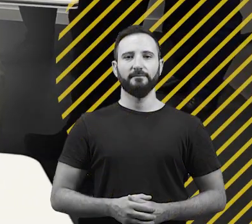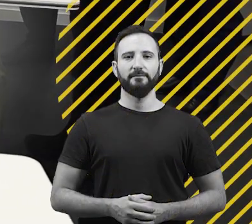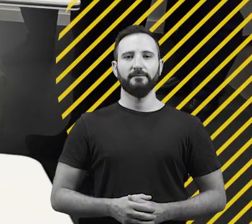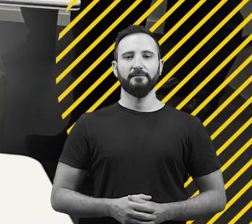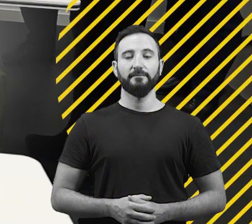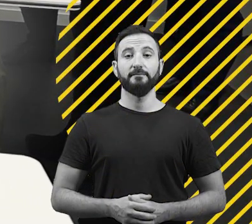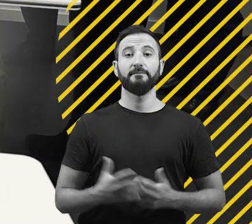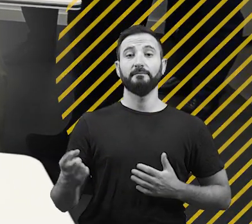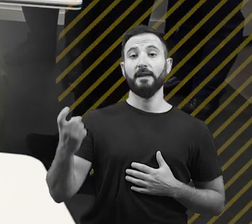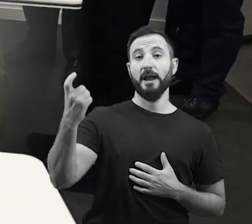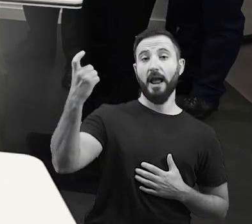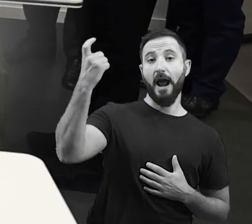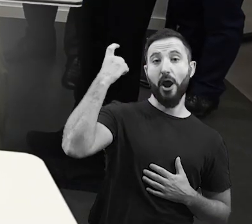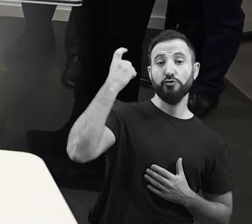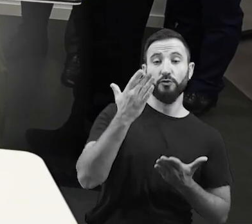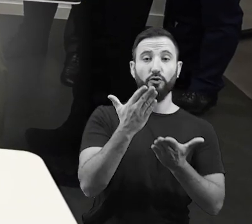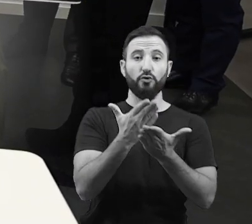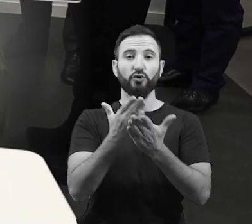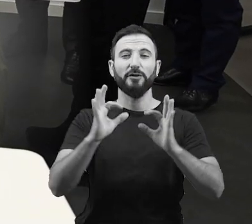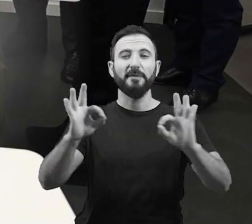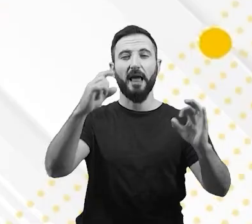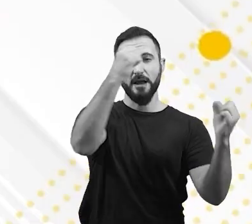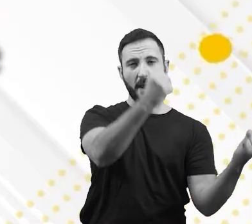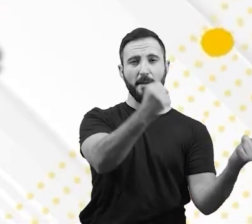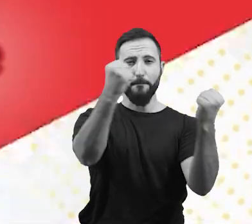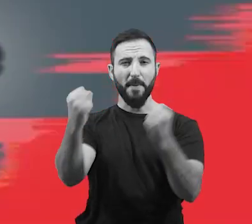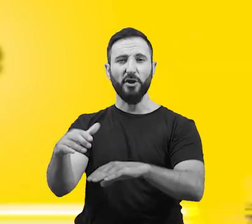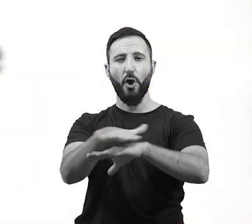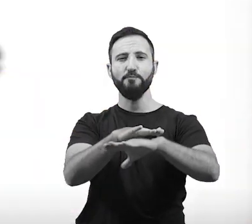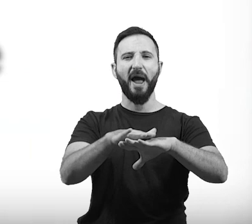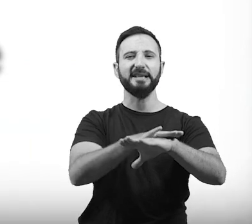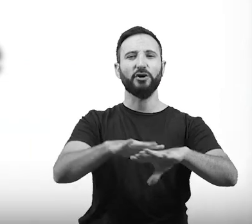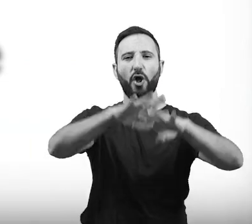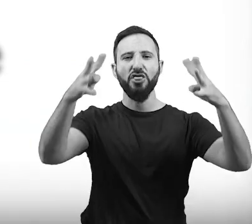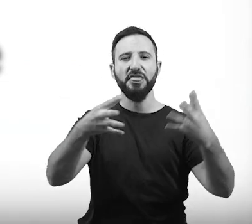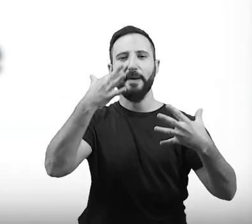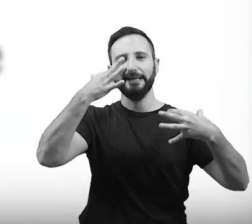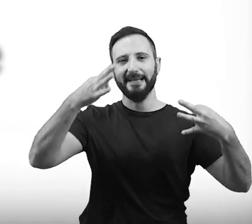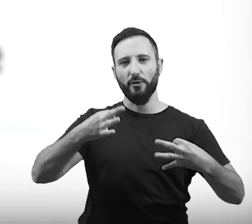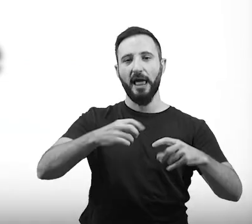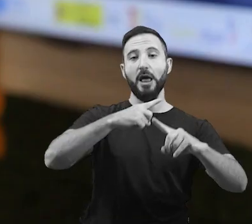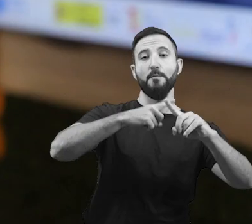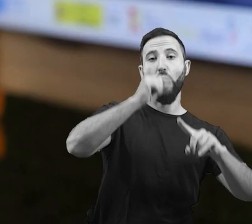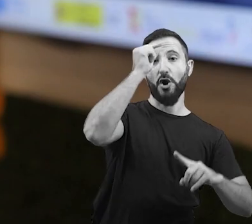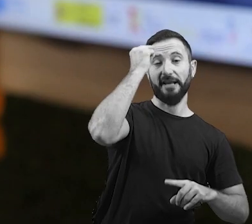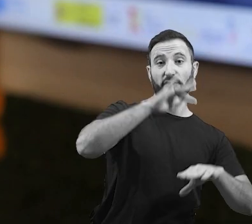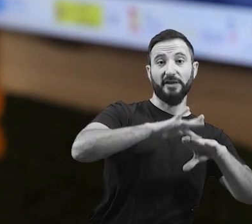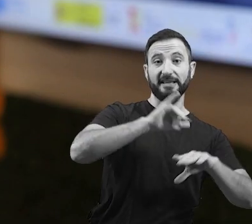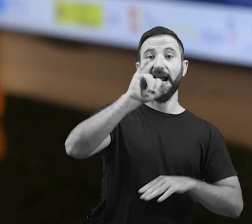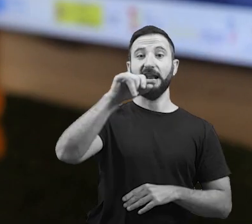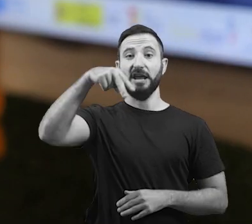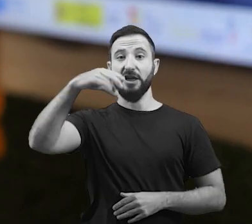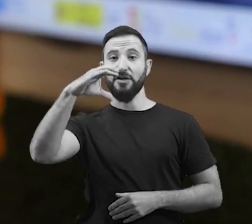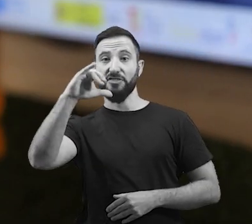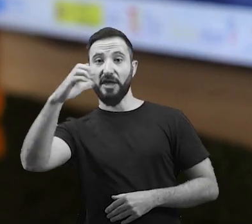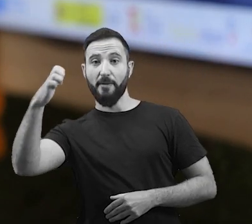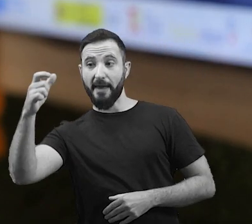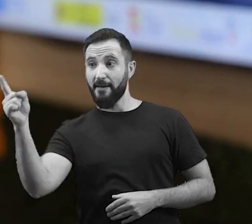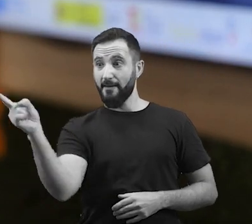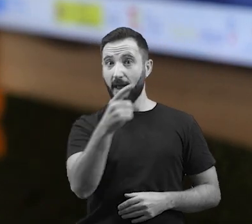Los alumnos del curso de experto básico en ciberseguridad de Portalento Digital e Incibe ya se han graduado. Tras 12 semanas de